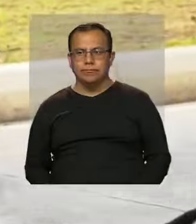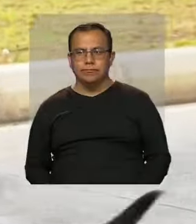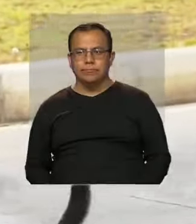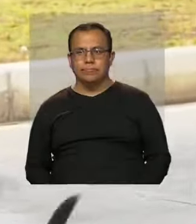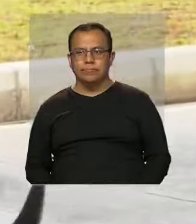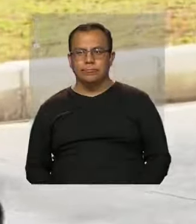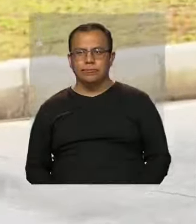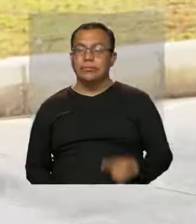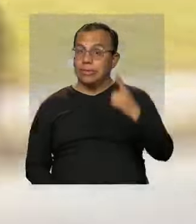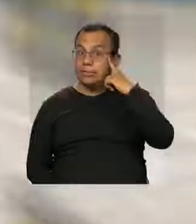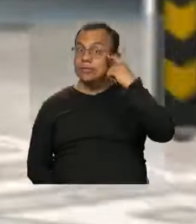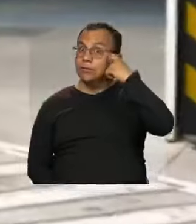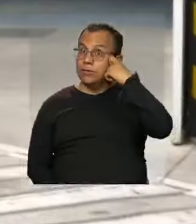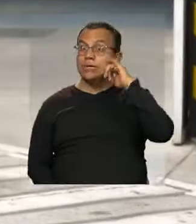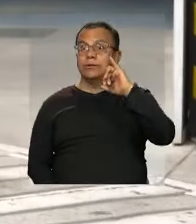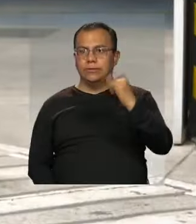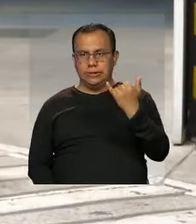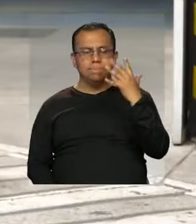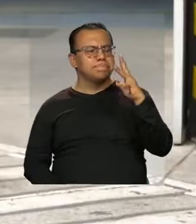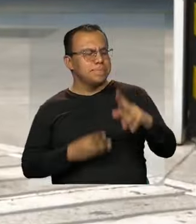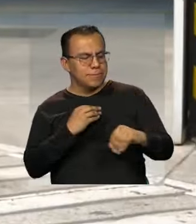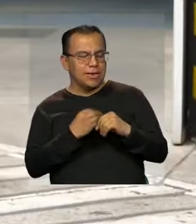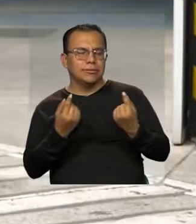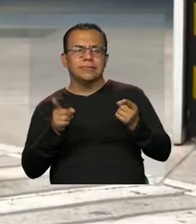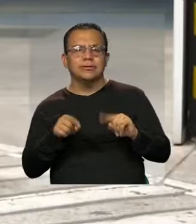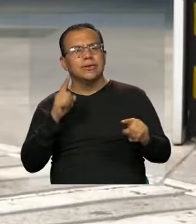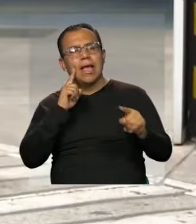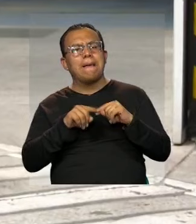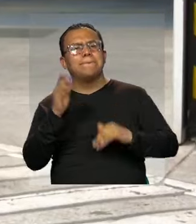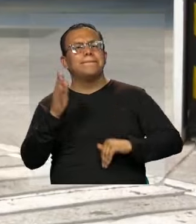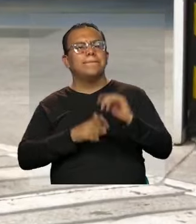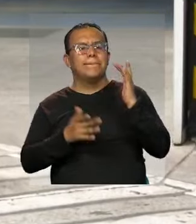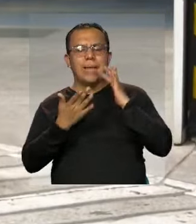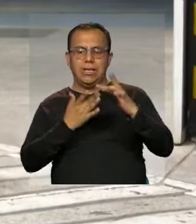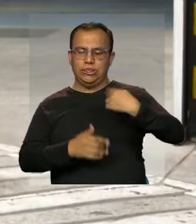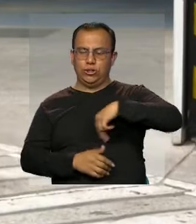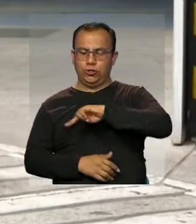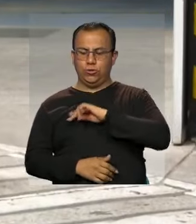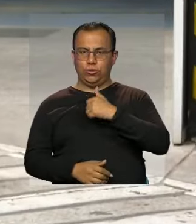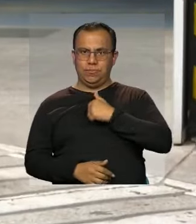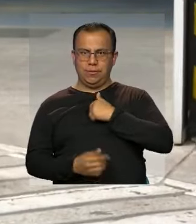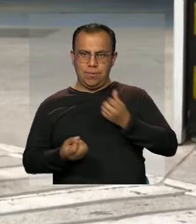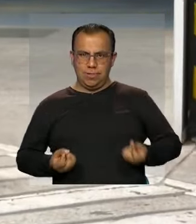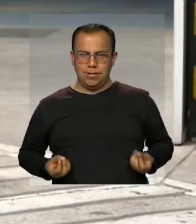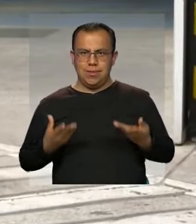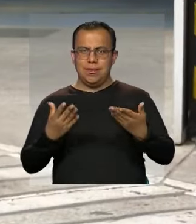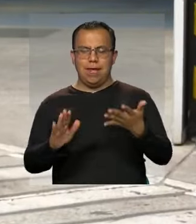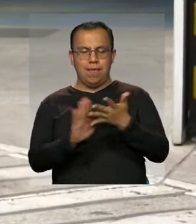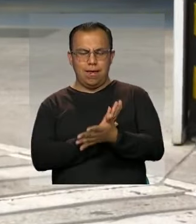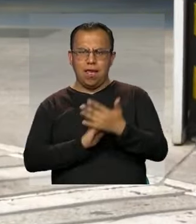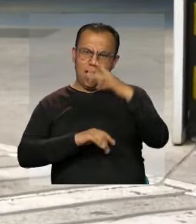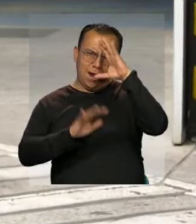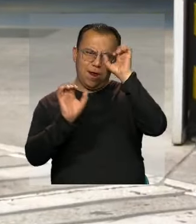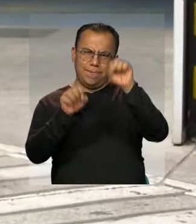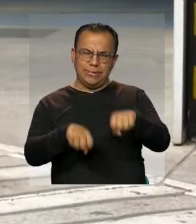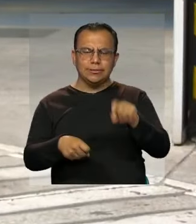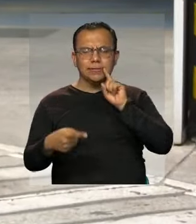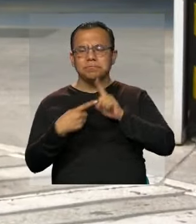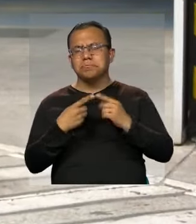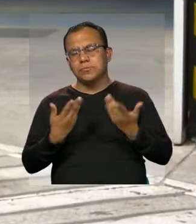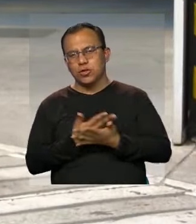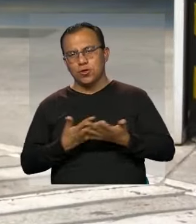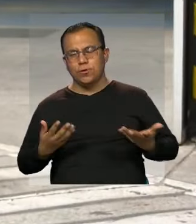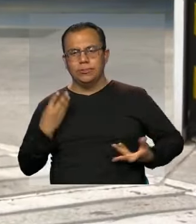Es un reto, pero también es quizás a nosotras mismas demostrarnos que estamos en toda la capacidad de hacerlo